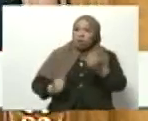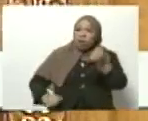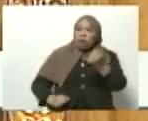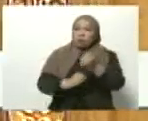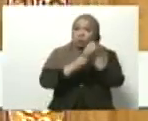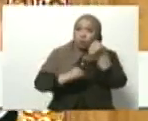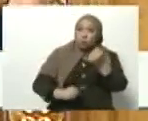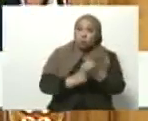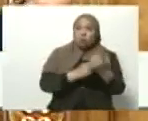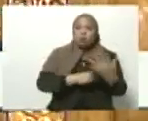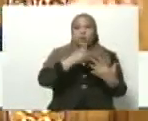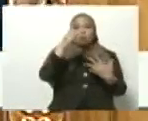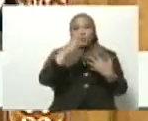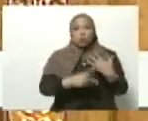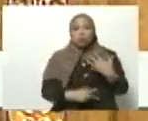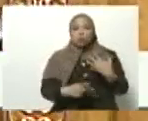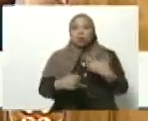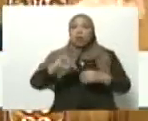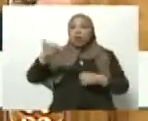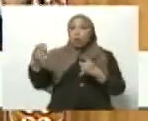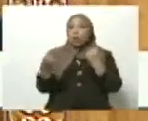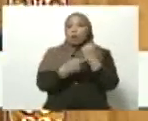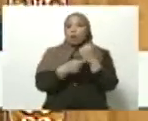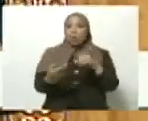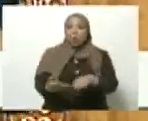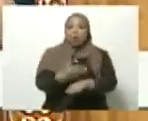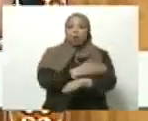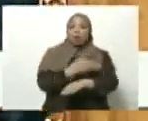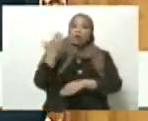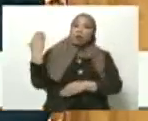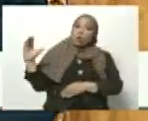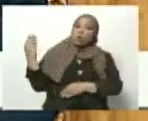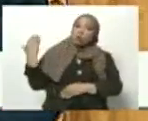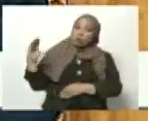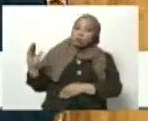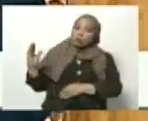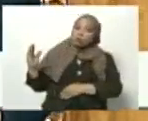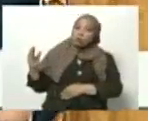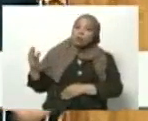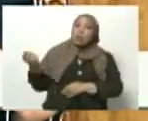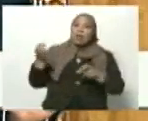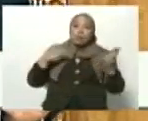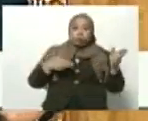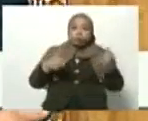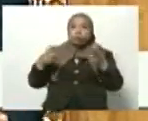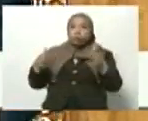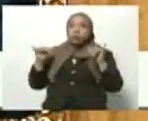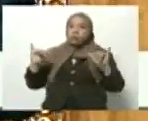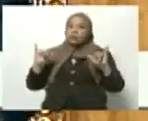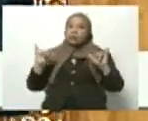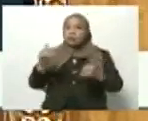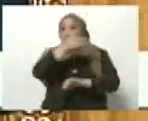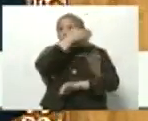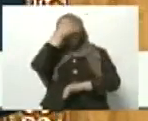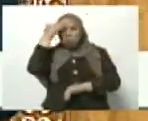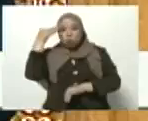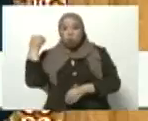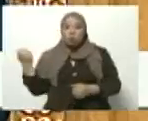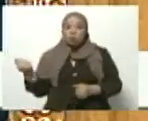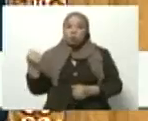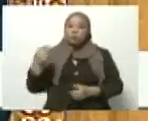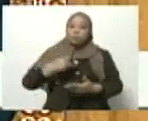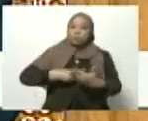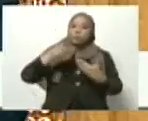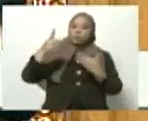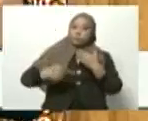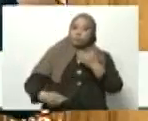de Gudrón, a la operación Gedeón, desde Venezuela, desde Colombia, contra Venezuela, que es terrorismo, ese se les olvidó. Ese plan de meter a Venezuela en